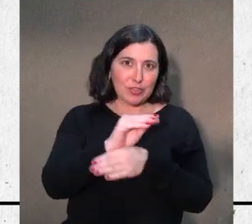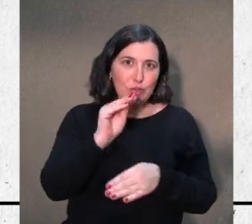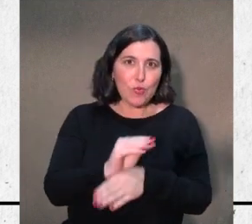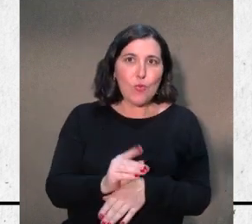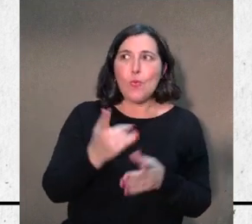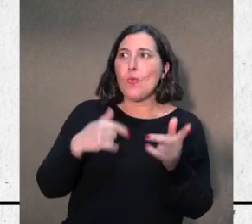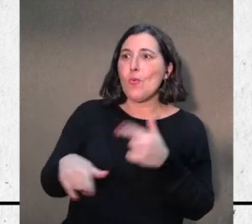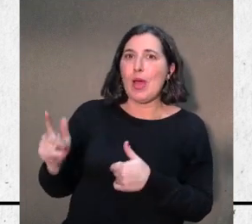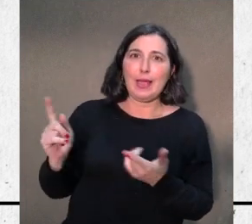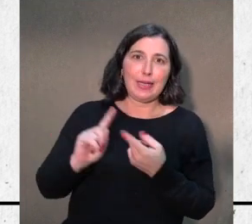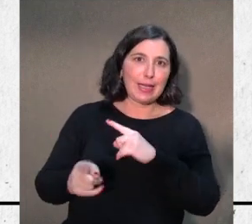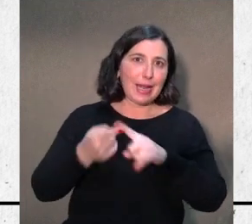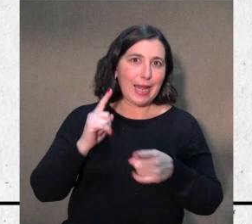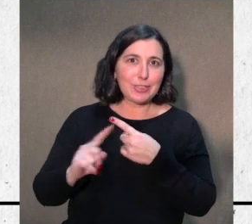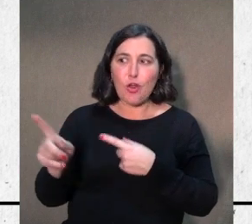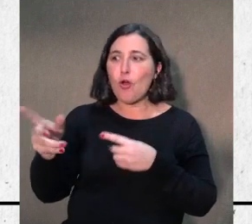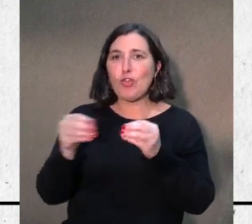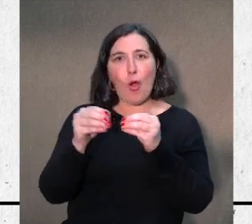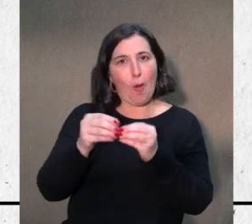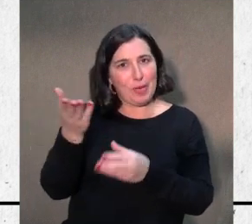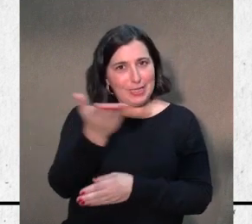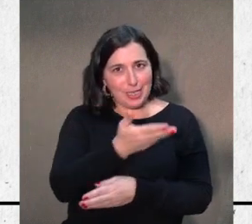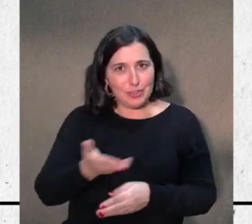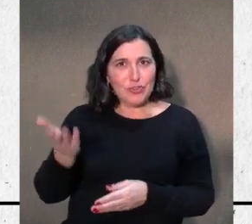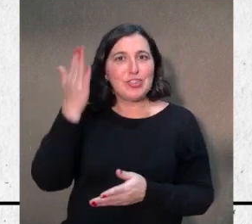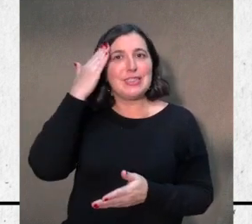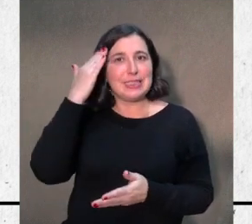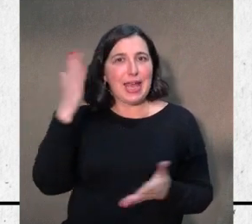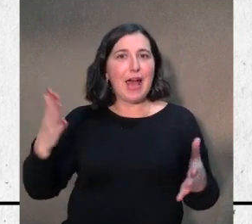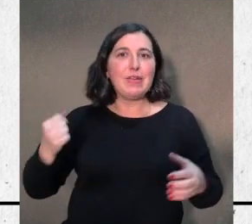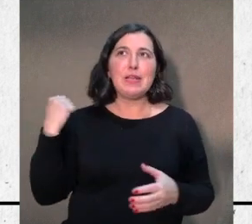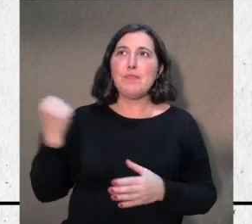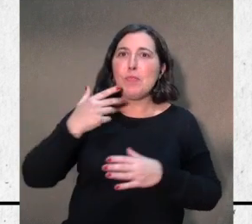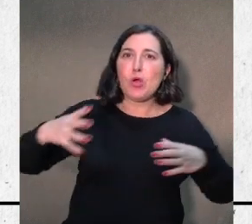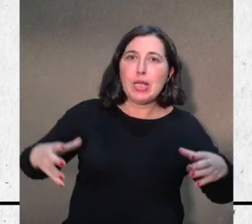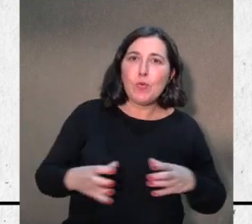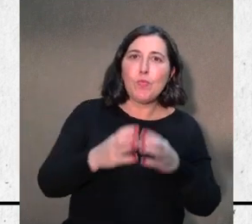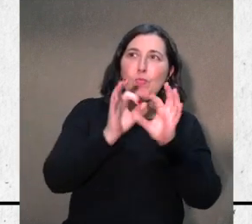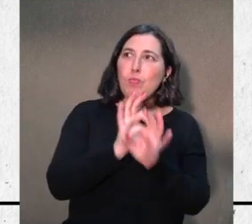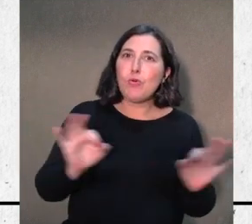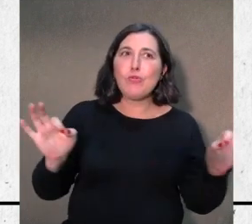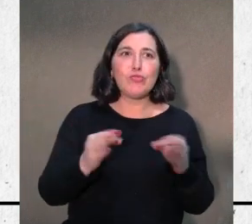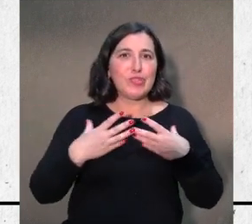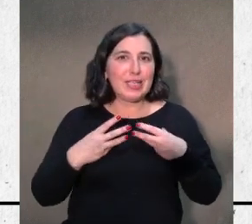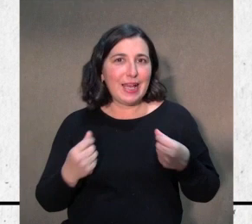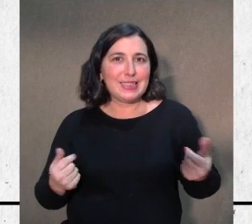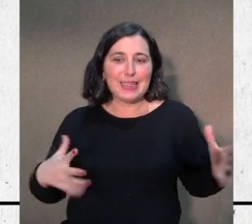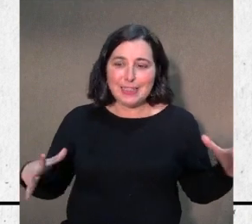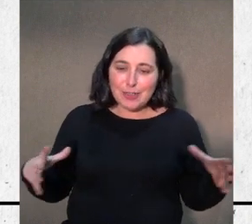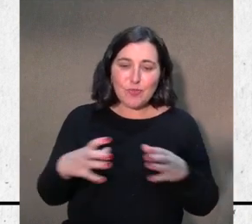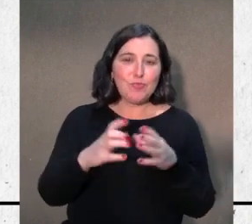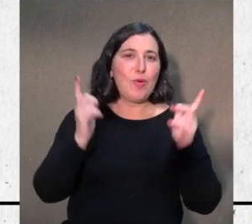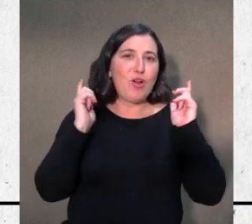hacer música en conjunto, sentirse contenido, divertido, compartir las dificultades, todo